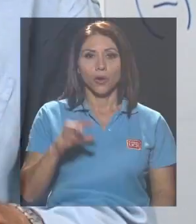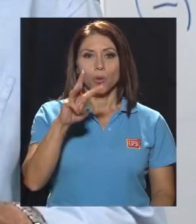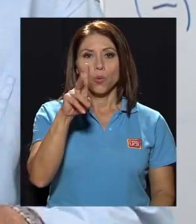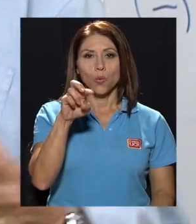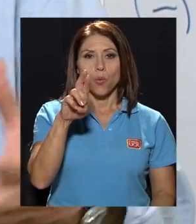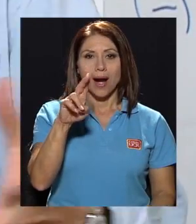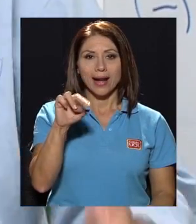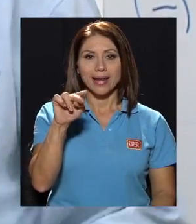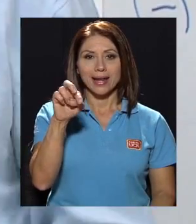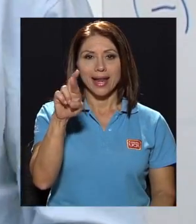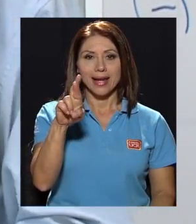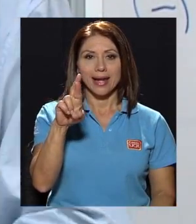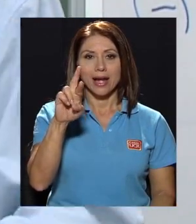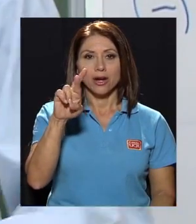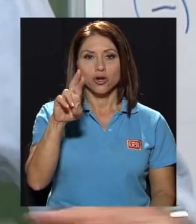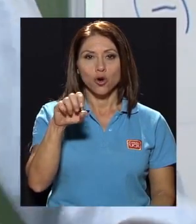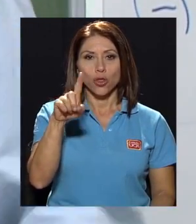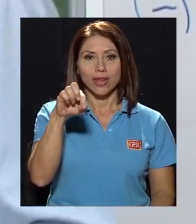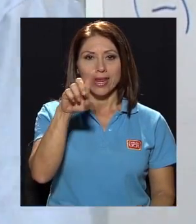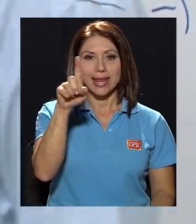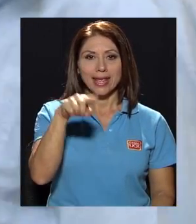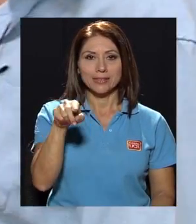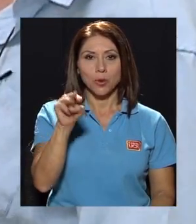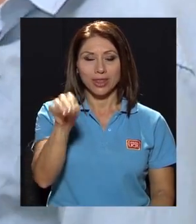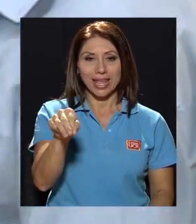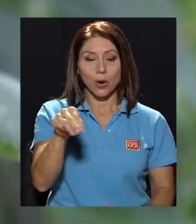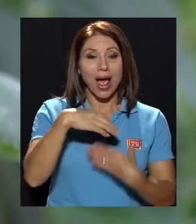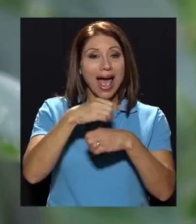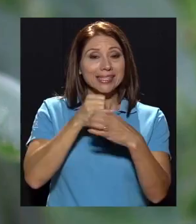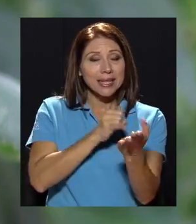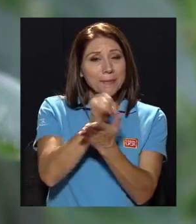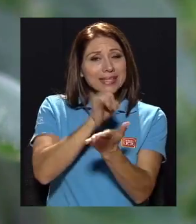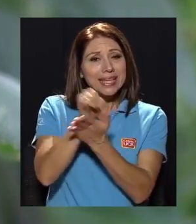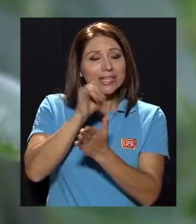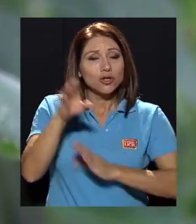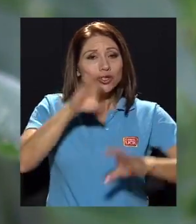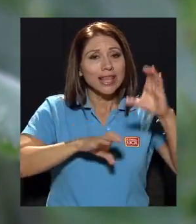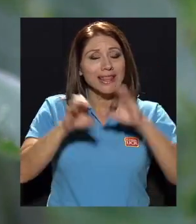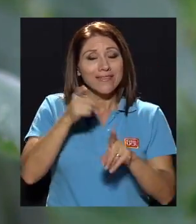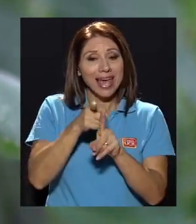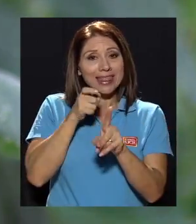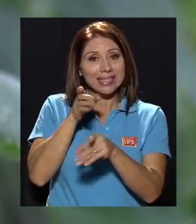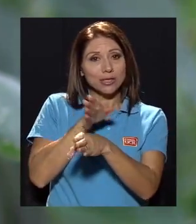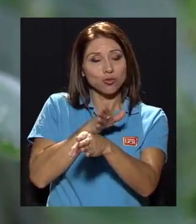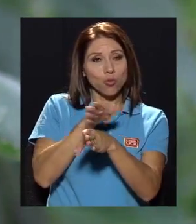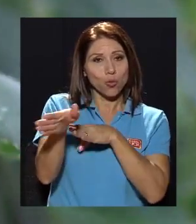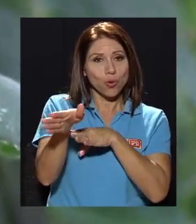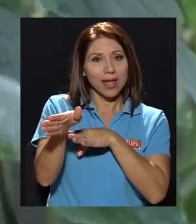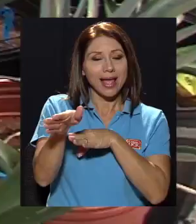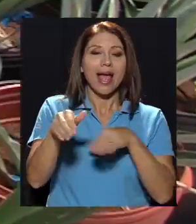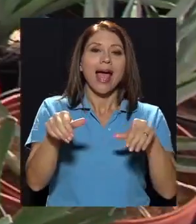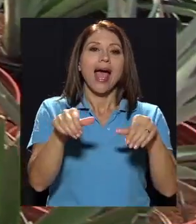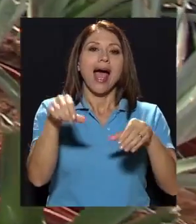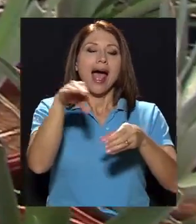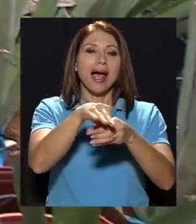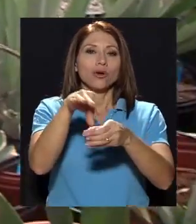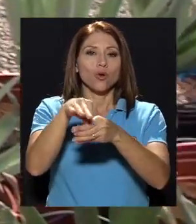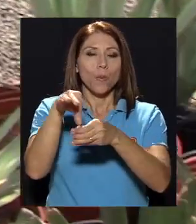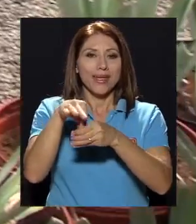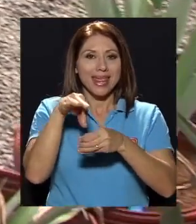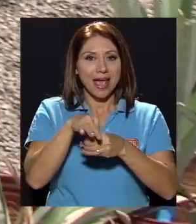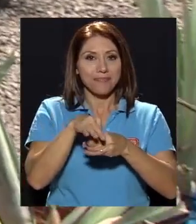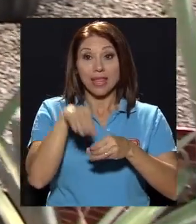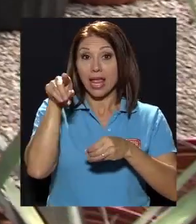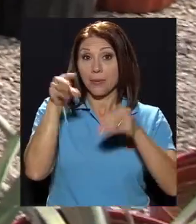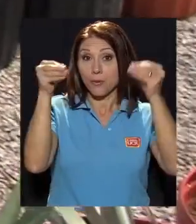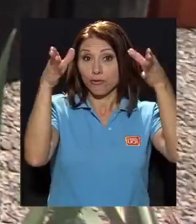Werner Rodríguez Montero realiza investigación científica desde su disciplina, la agronomía. Es un profesor e